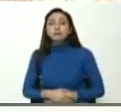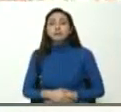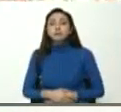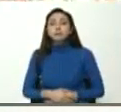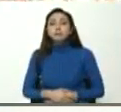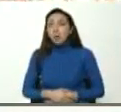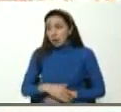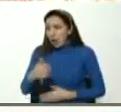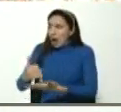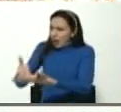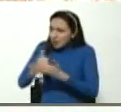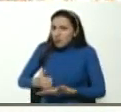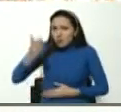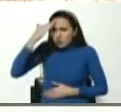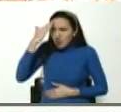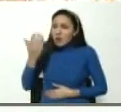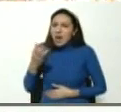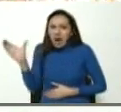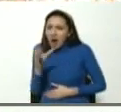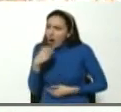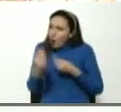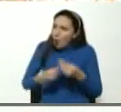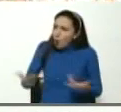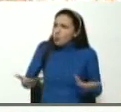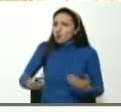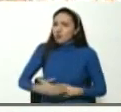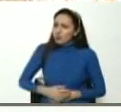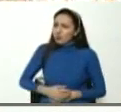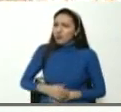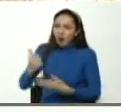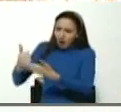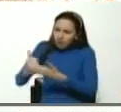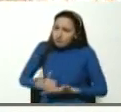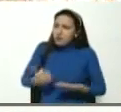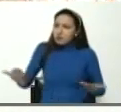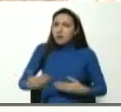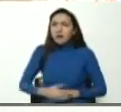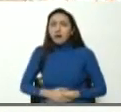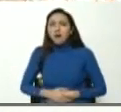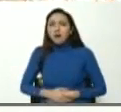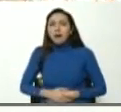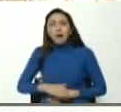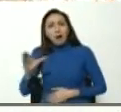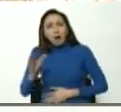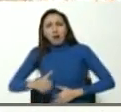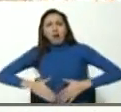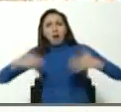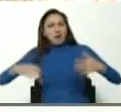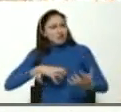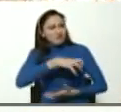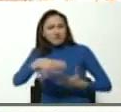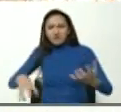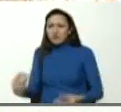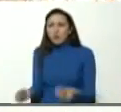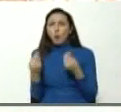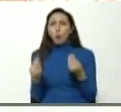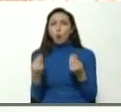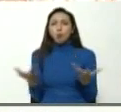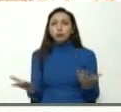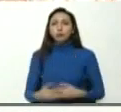ayúdame para que caracas se ponga una bonita también esta gigantesca ciudad de tantos problemas